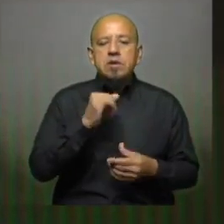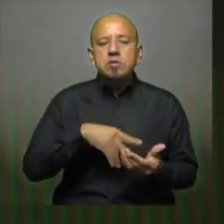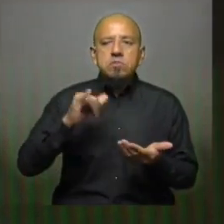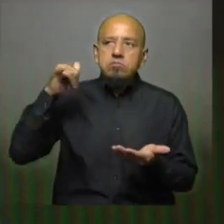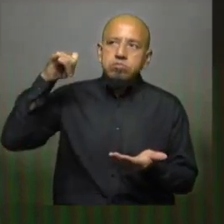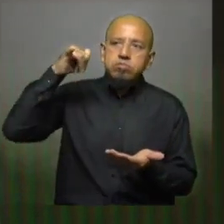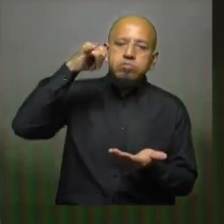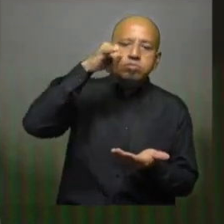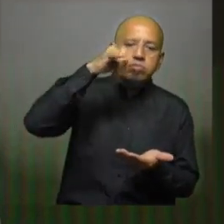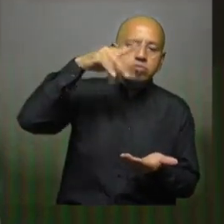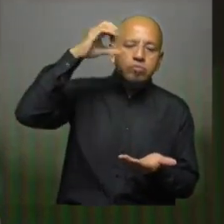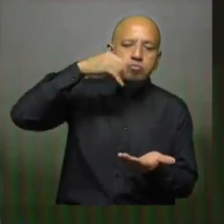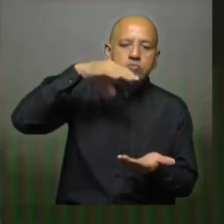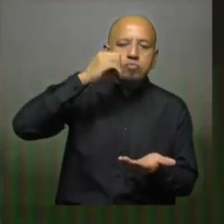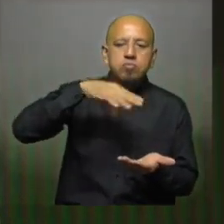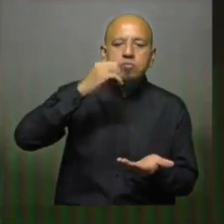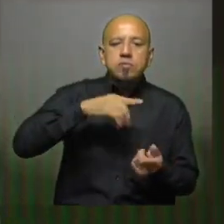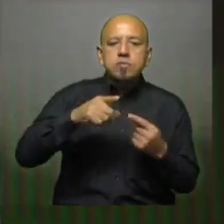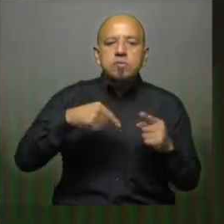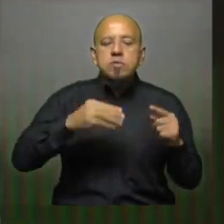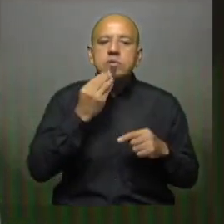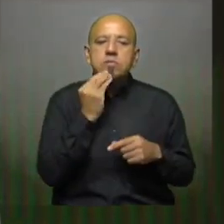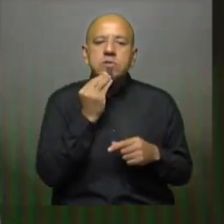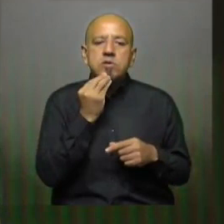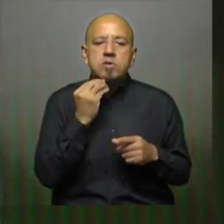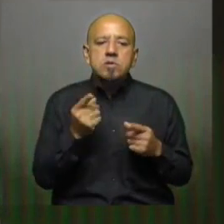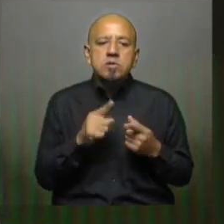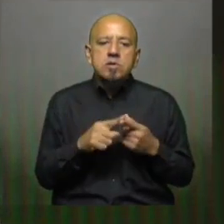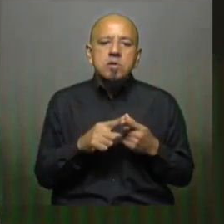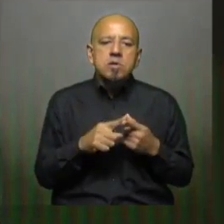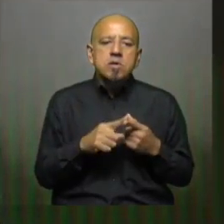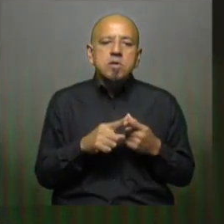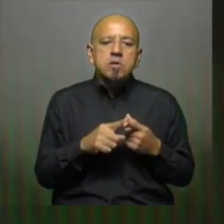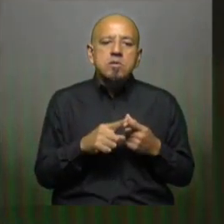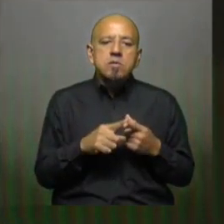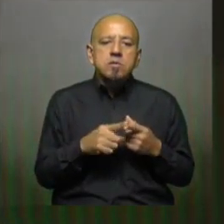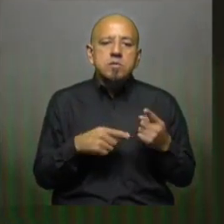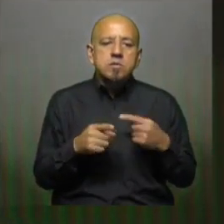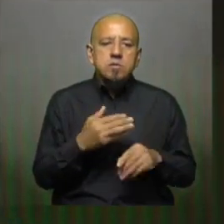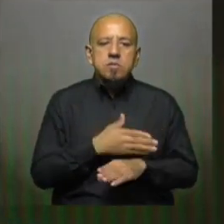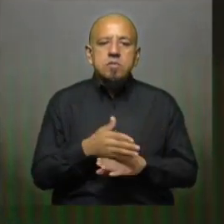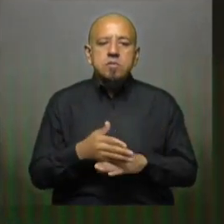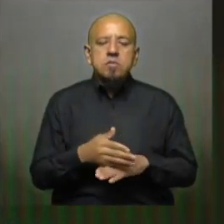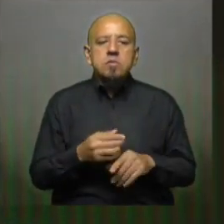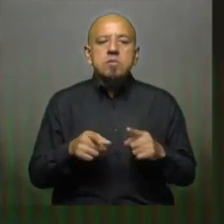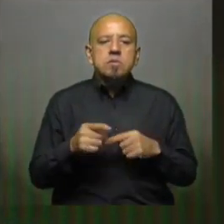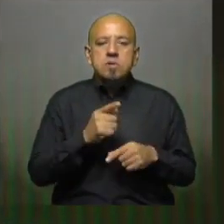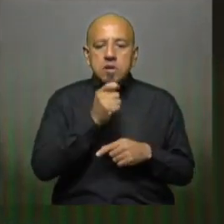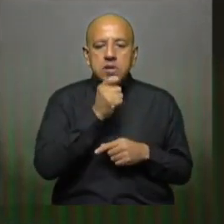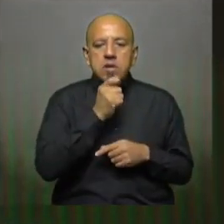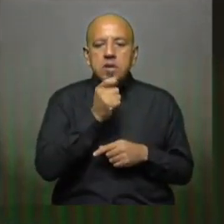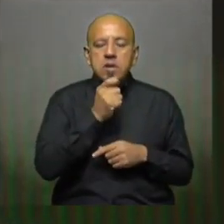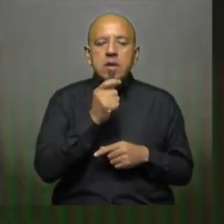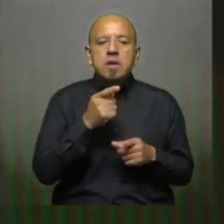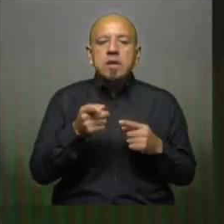Perón, obviamente Valle desde otro lugar que no era el de presidente, obviamente. Y después la construcción de esa entrevista con el periodista que le